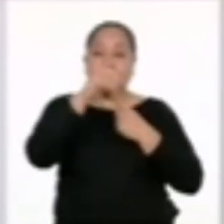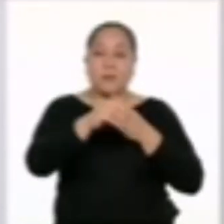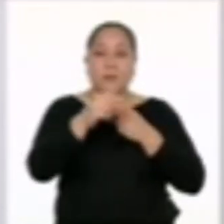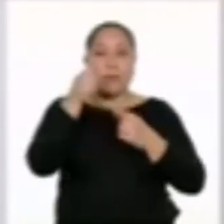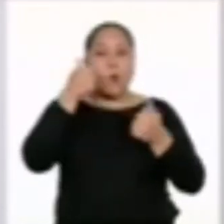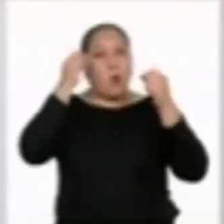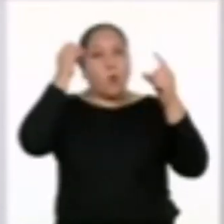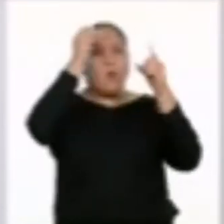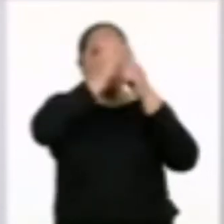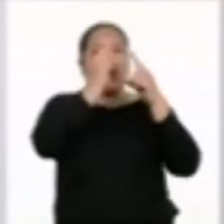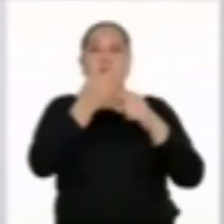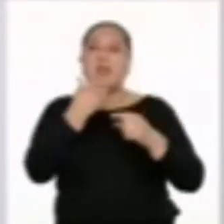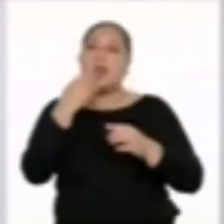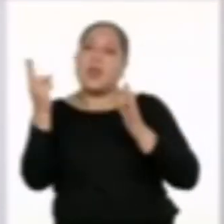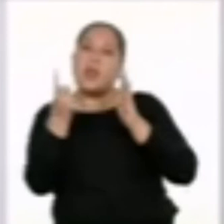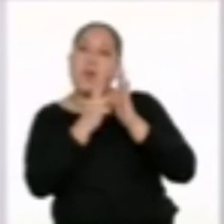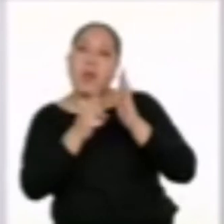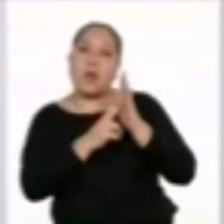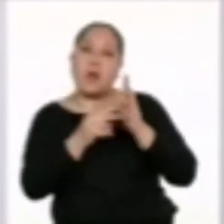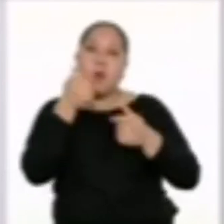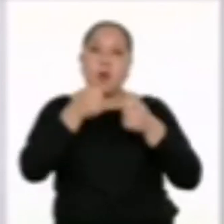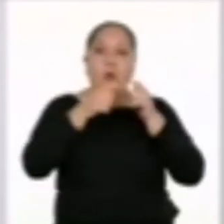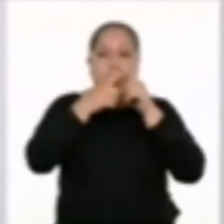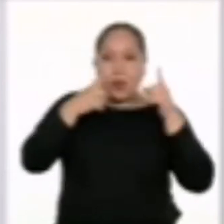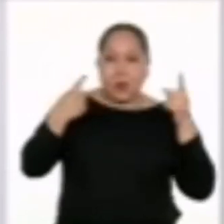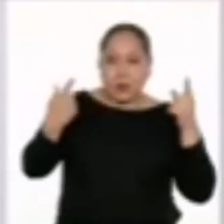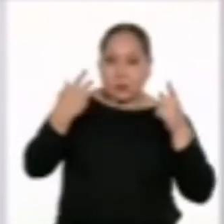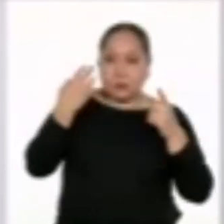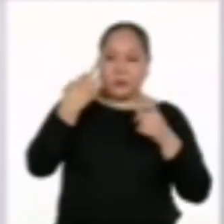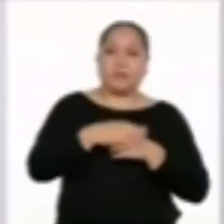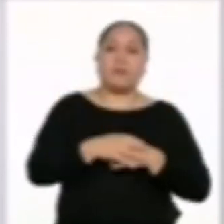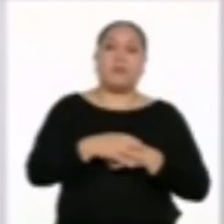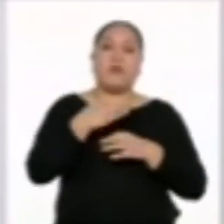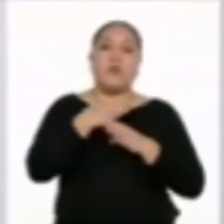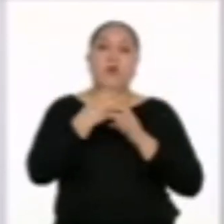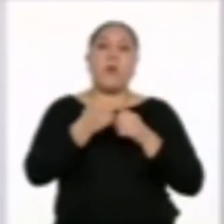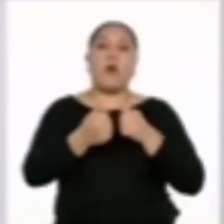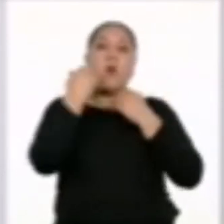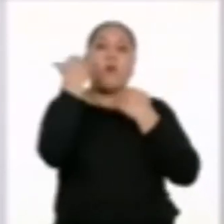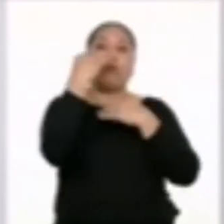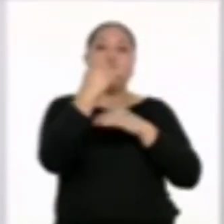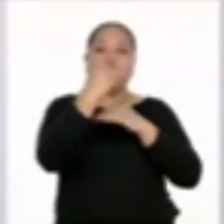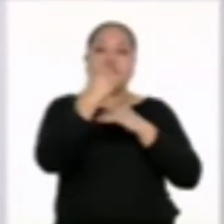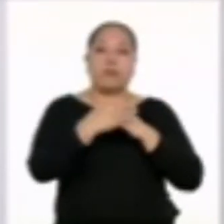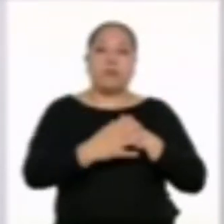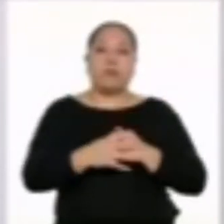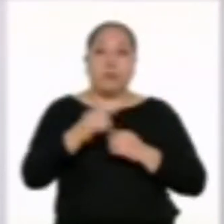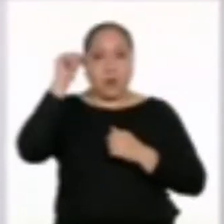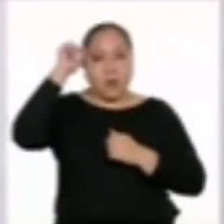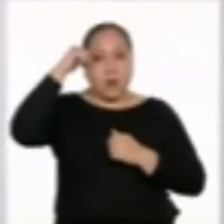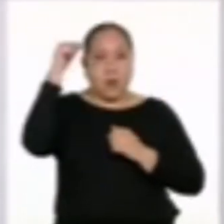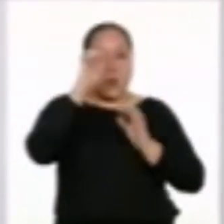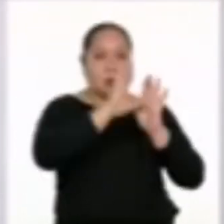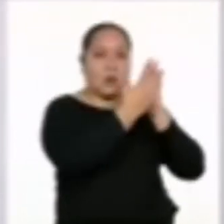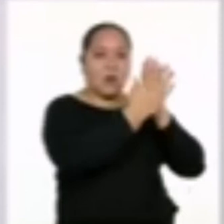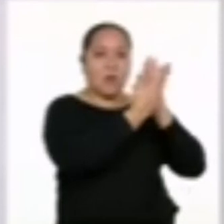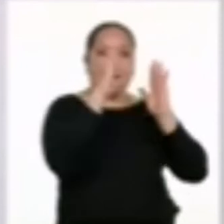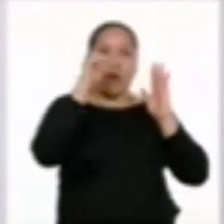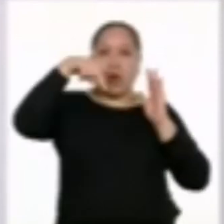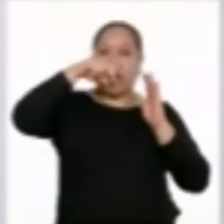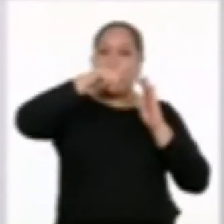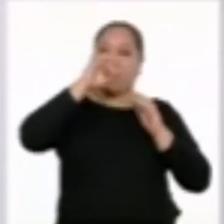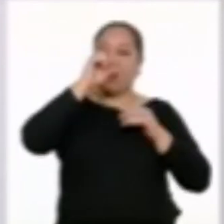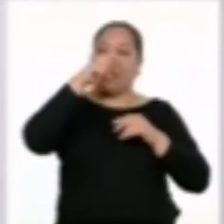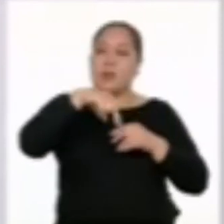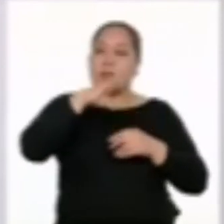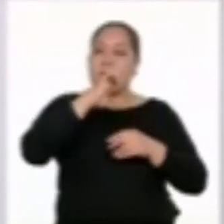propósito, destinatario, registro y extensión. Recuerden que este fanzine será para todas las áreas